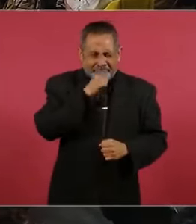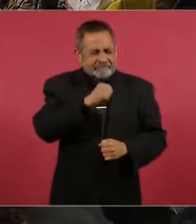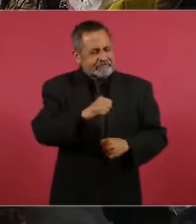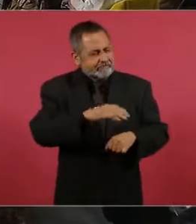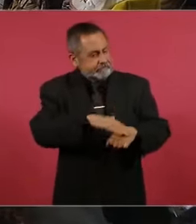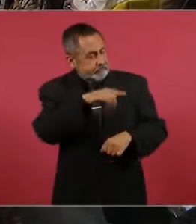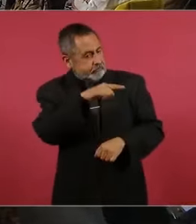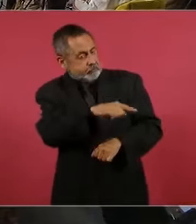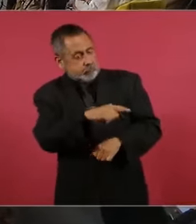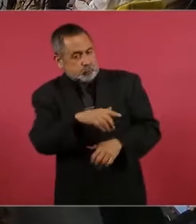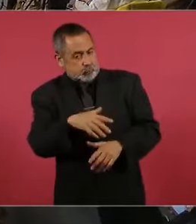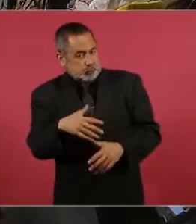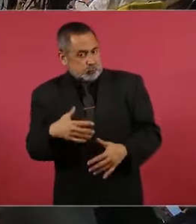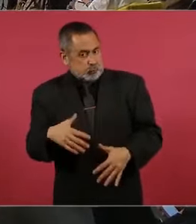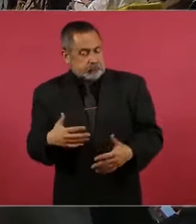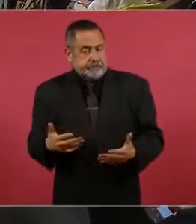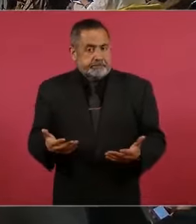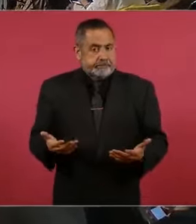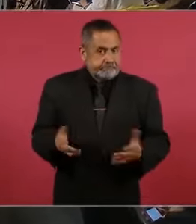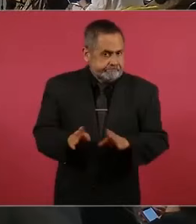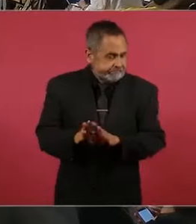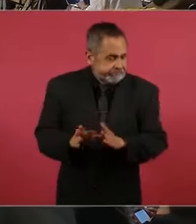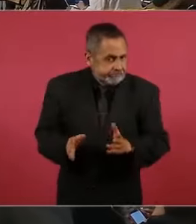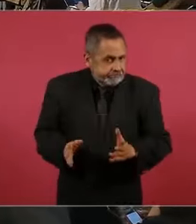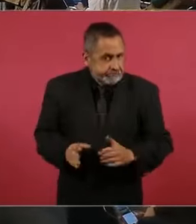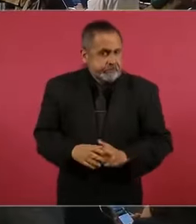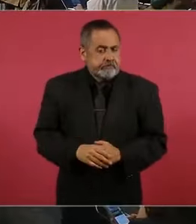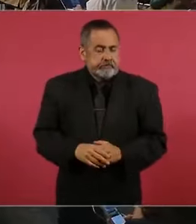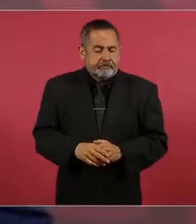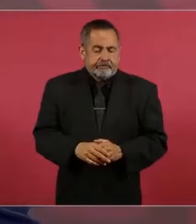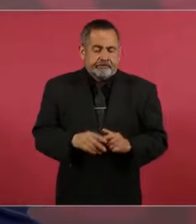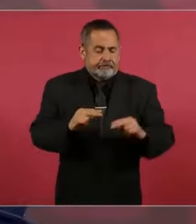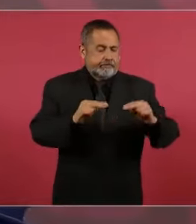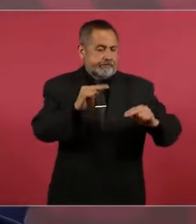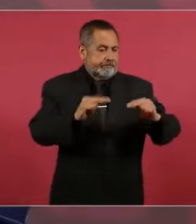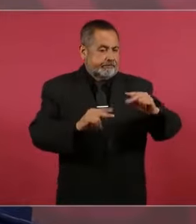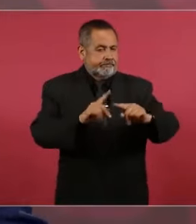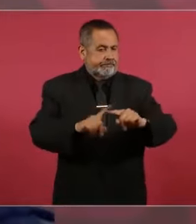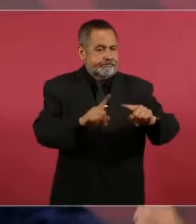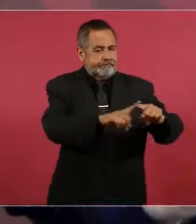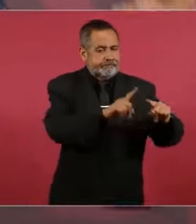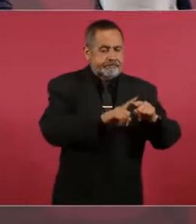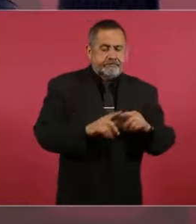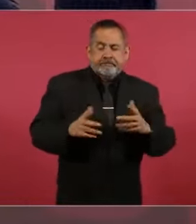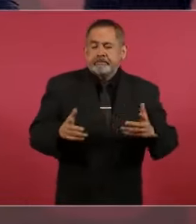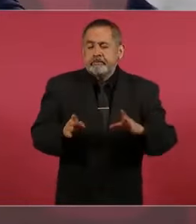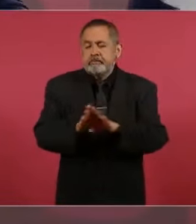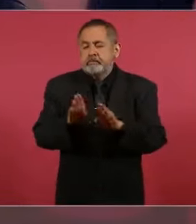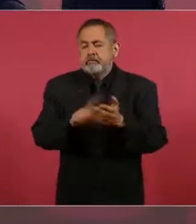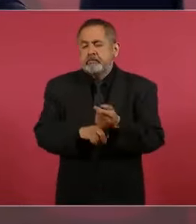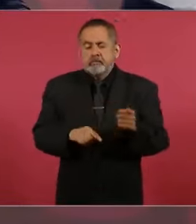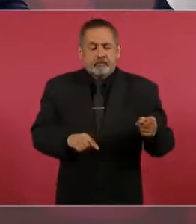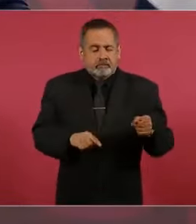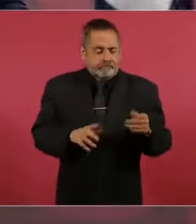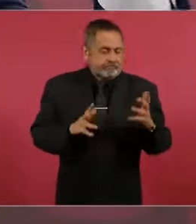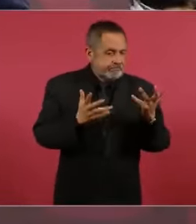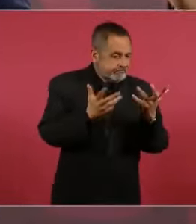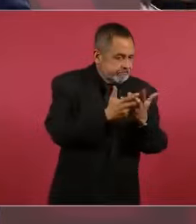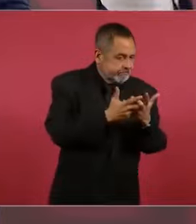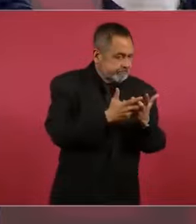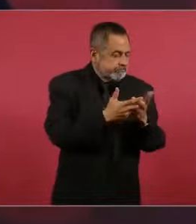o sea, hay niveles y todo esto tiene que ver con una